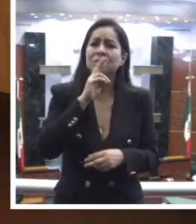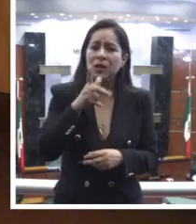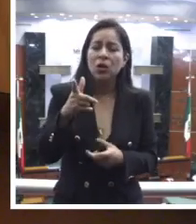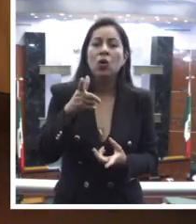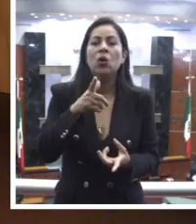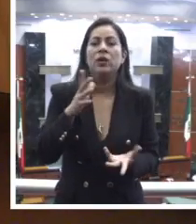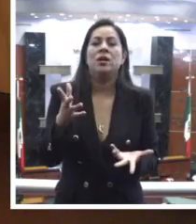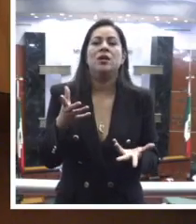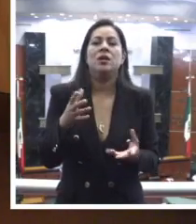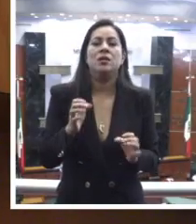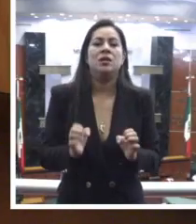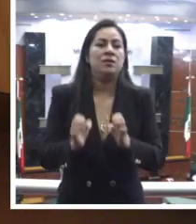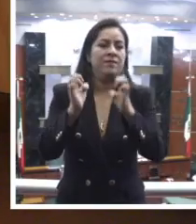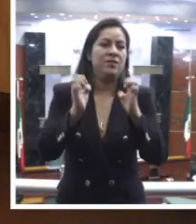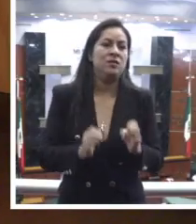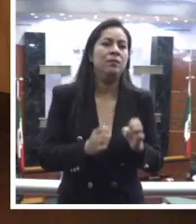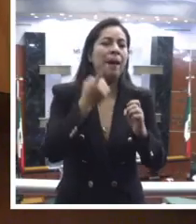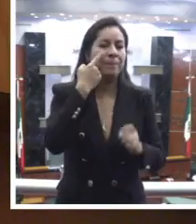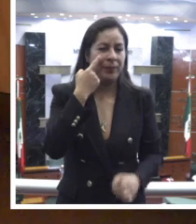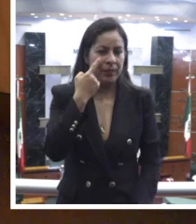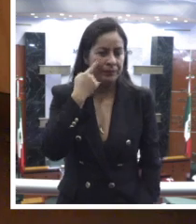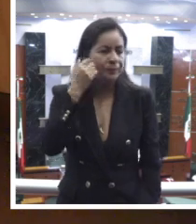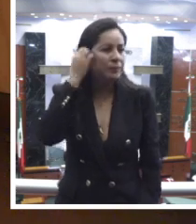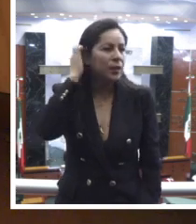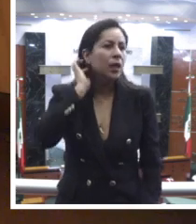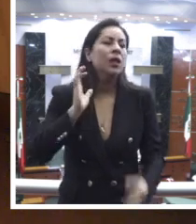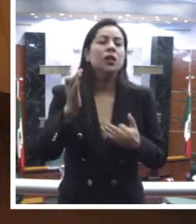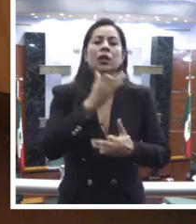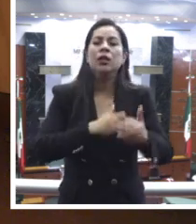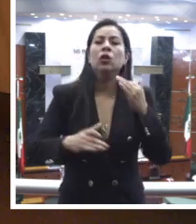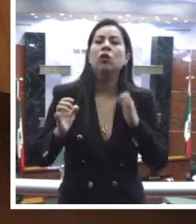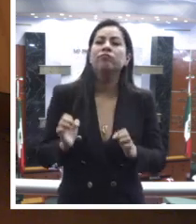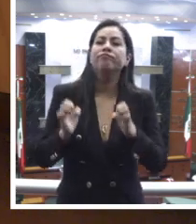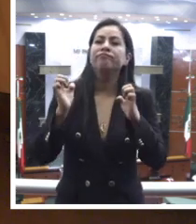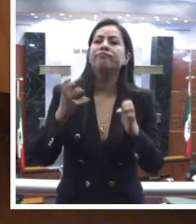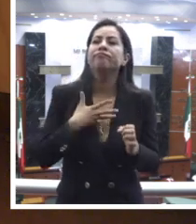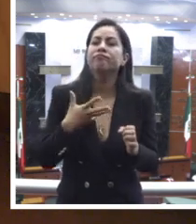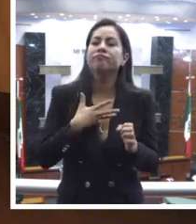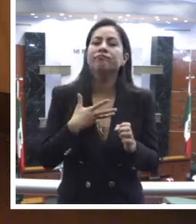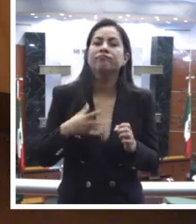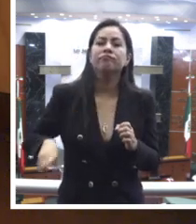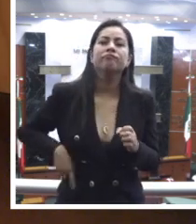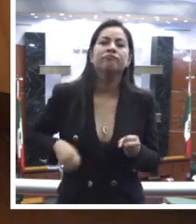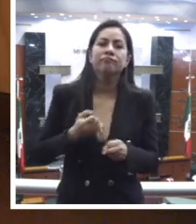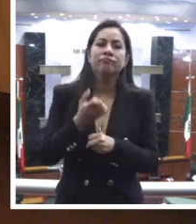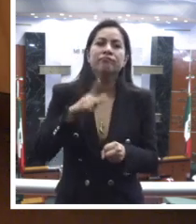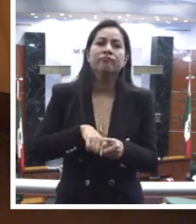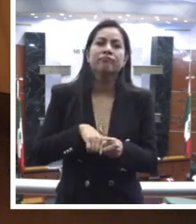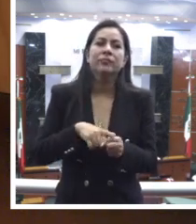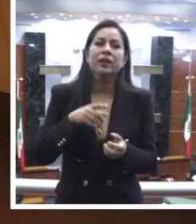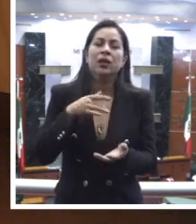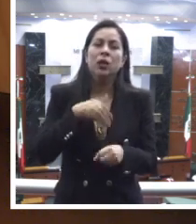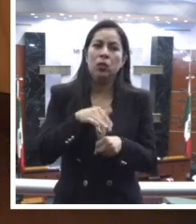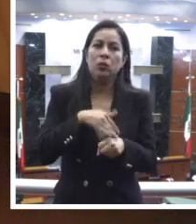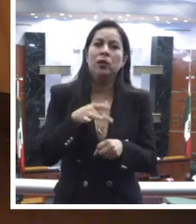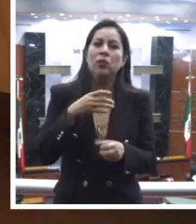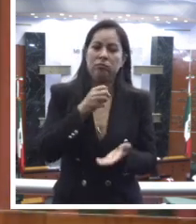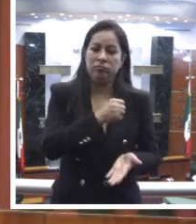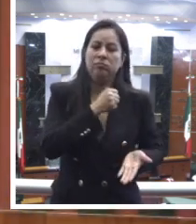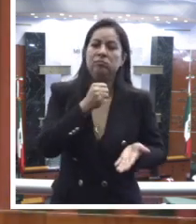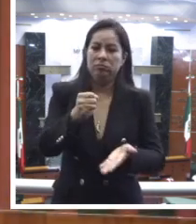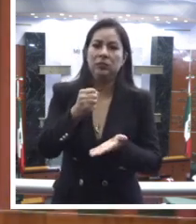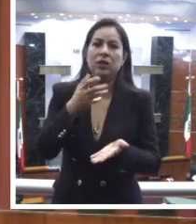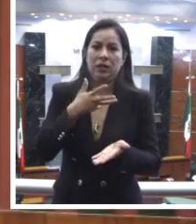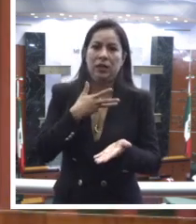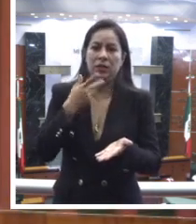en términos de infraestructura. Miren, de toda la infraestructura que tiene el gobierno del estado, el monto que tiene, el presupuesto que